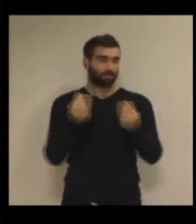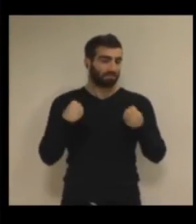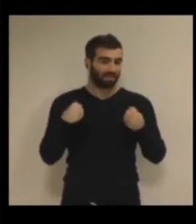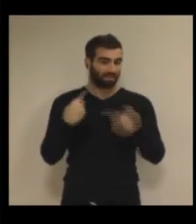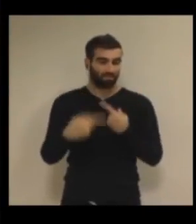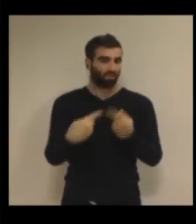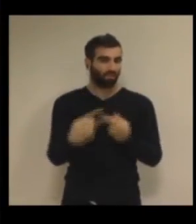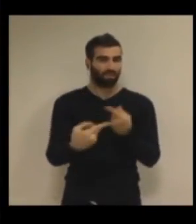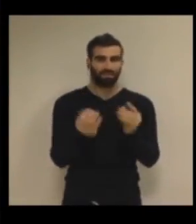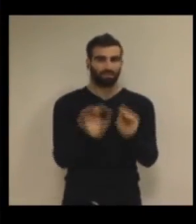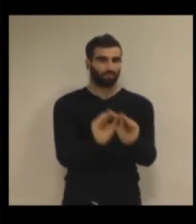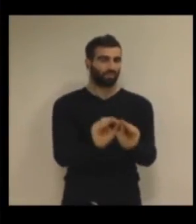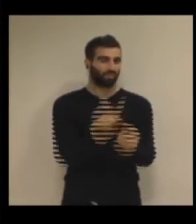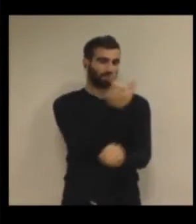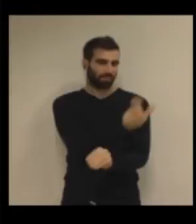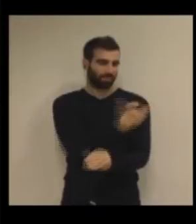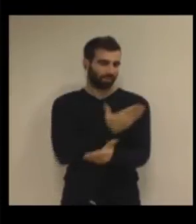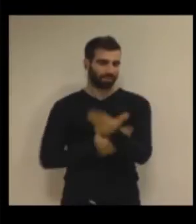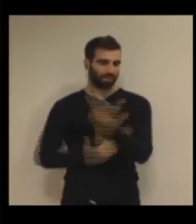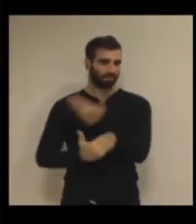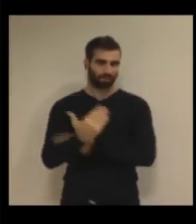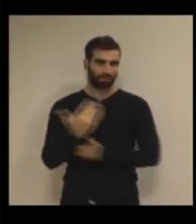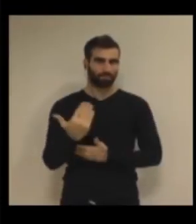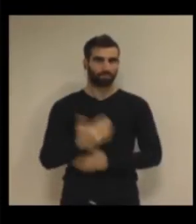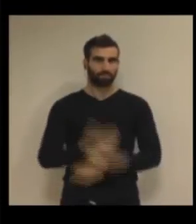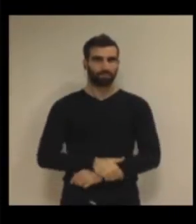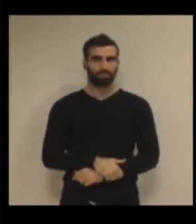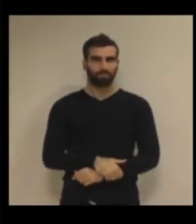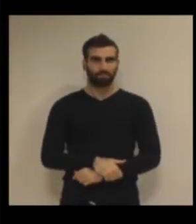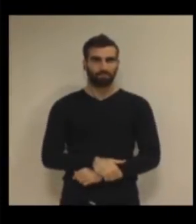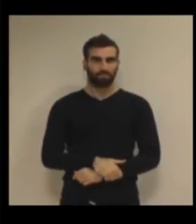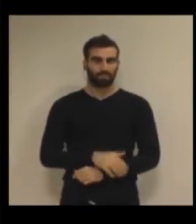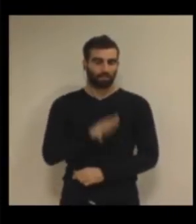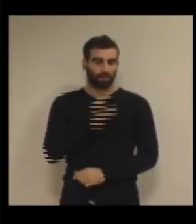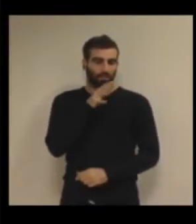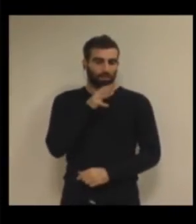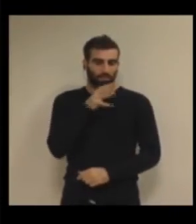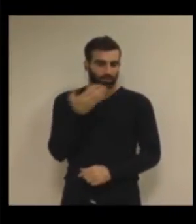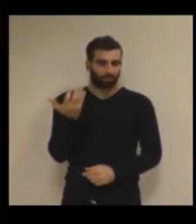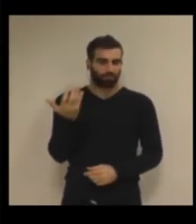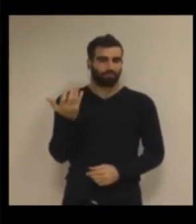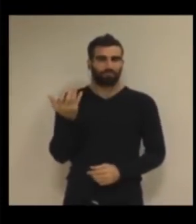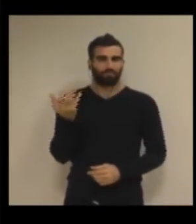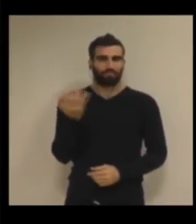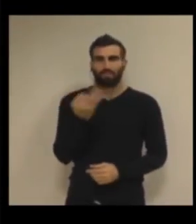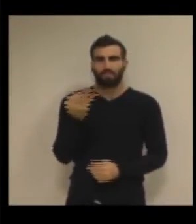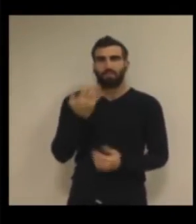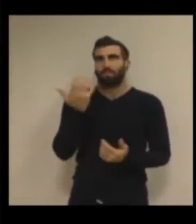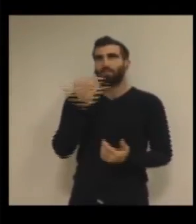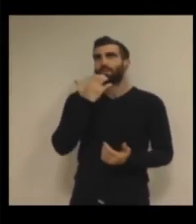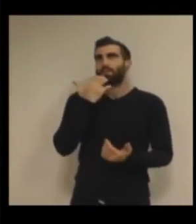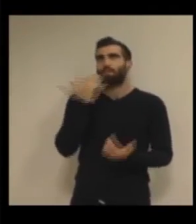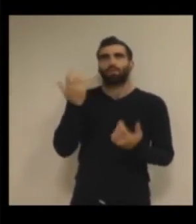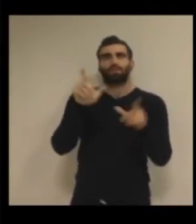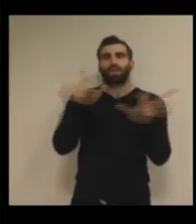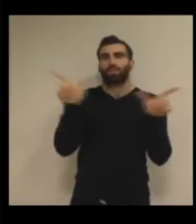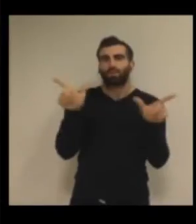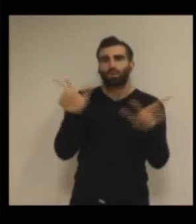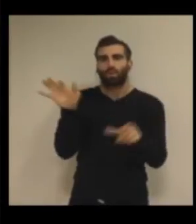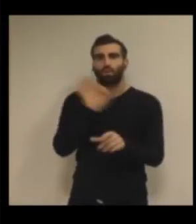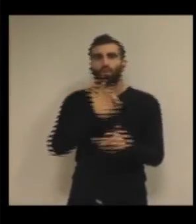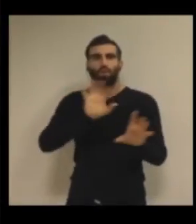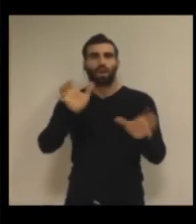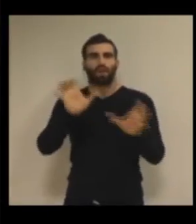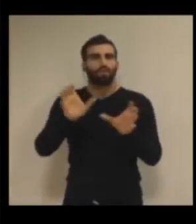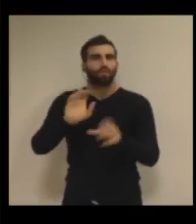a la vida diaria de la persona con discapacidad. Pues eso no se puede hacer a través de campañas de televisión o a través de otros medios. Para